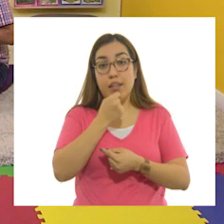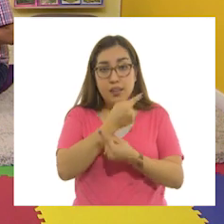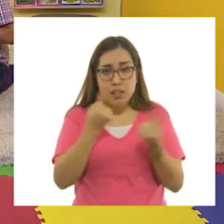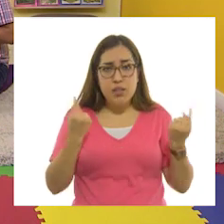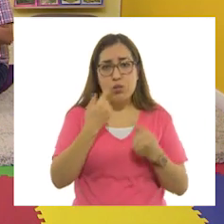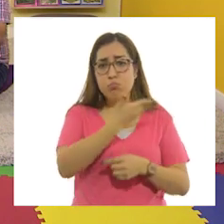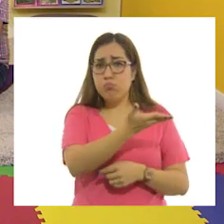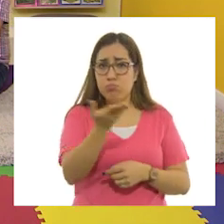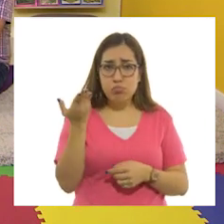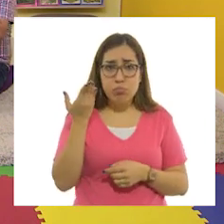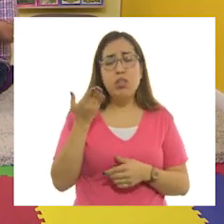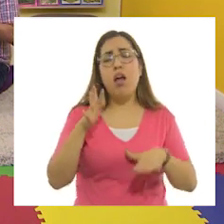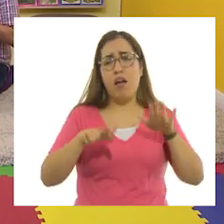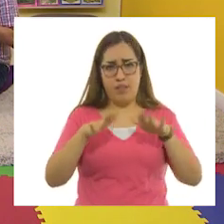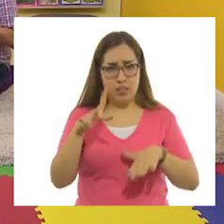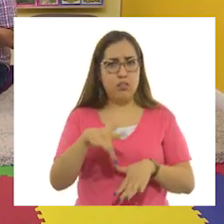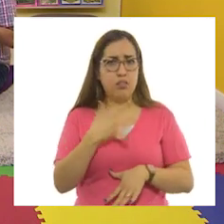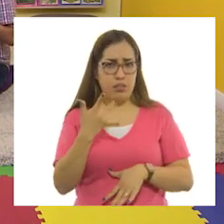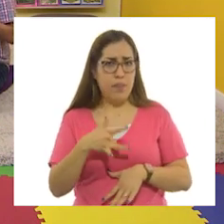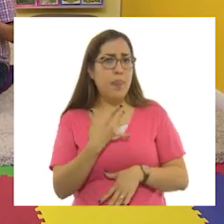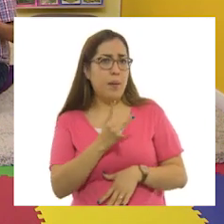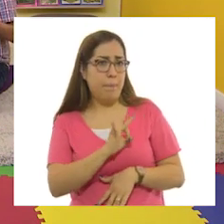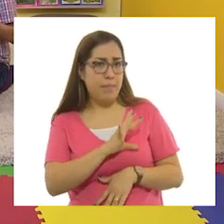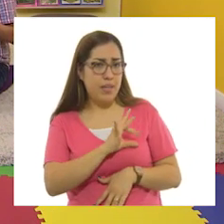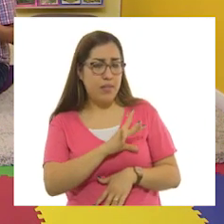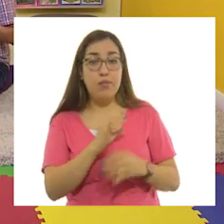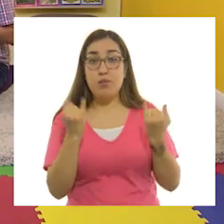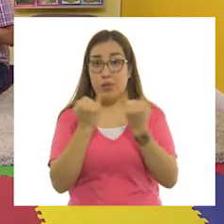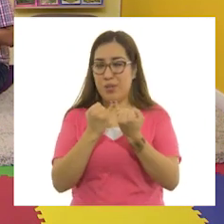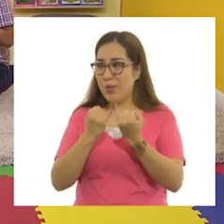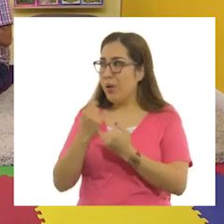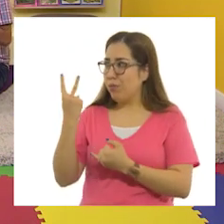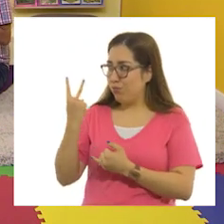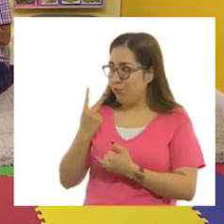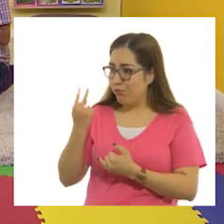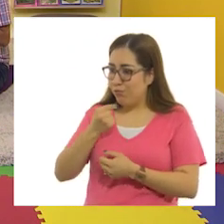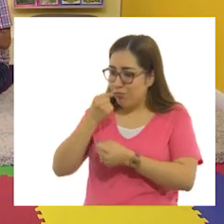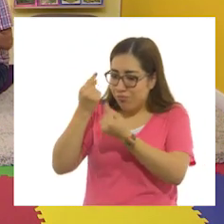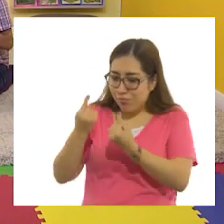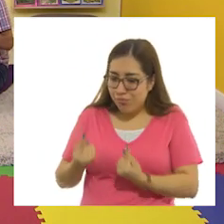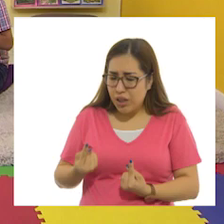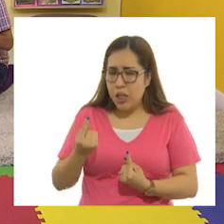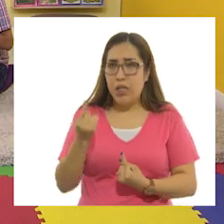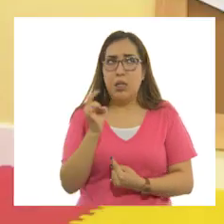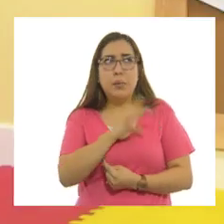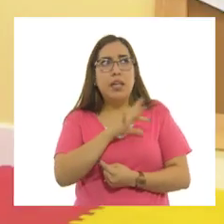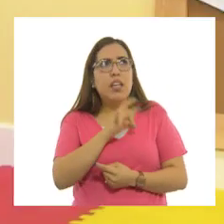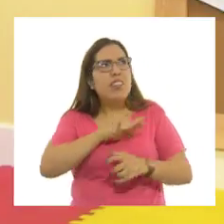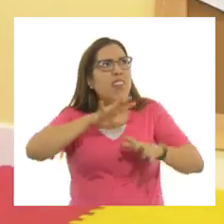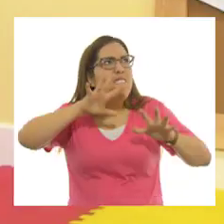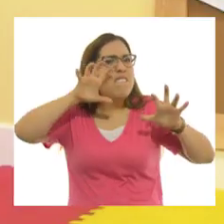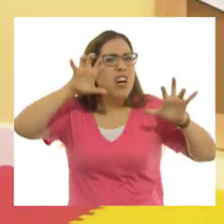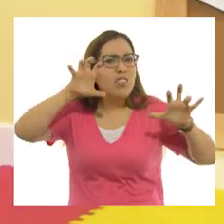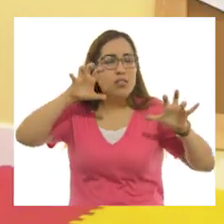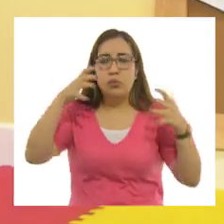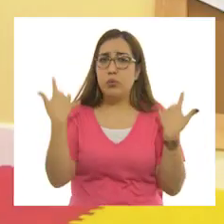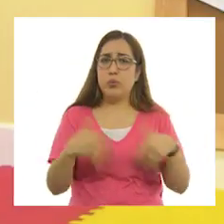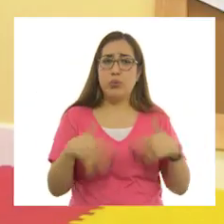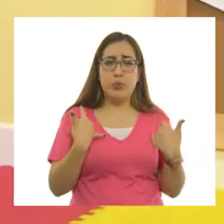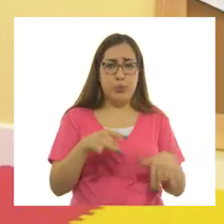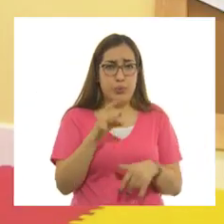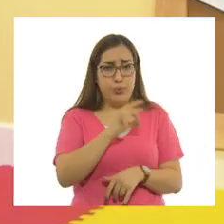miedo así como tú y yo que cuando éramos pequeños teníamos a los monstruos ahora que lo mencionas